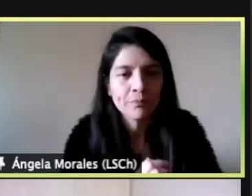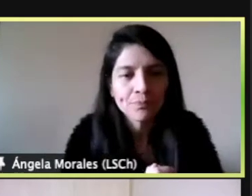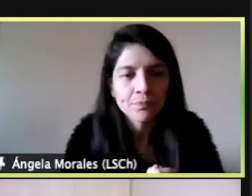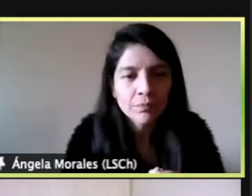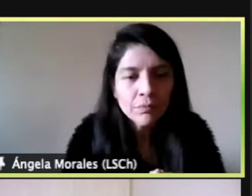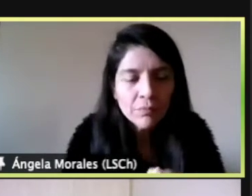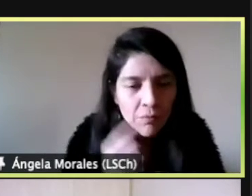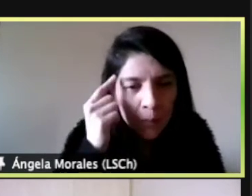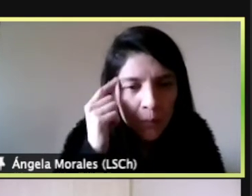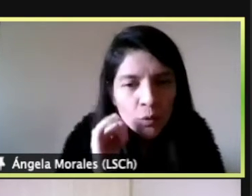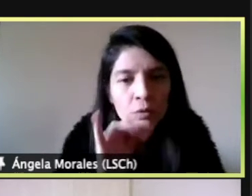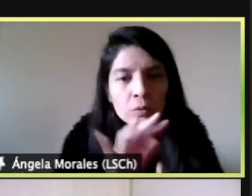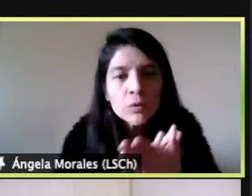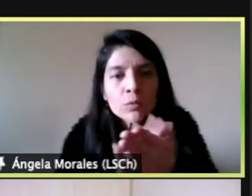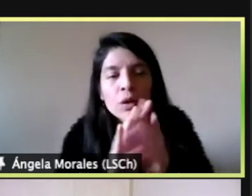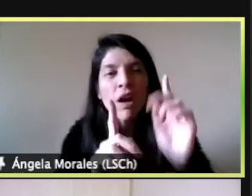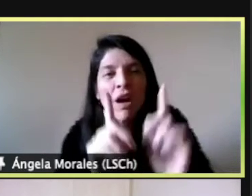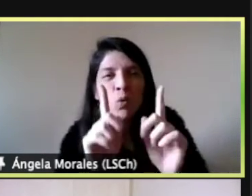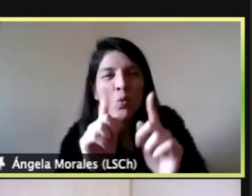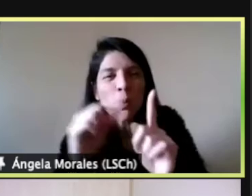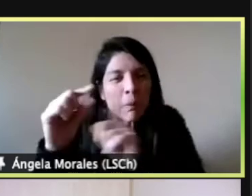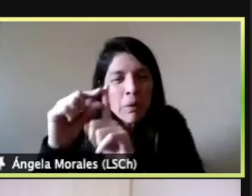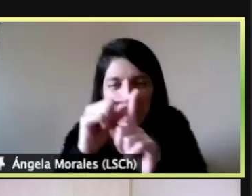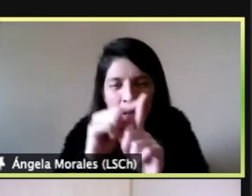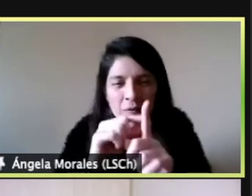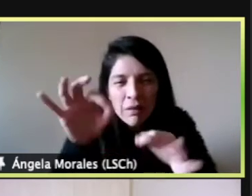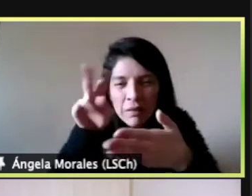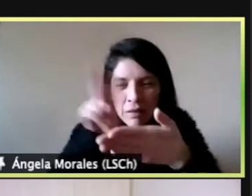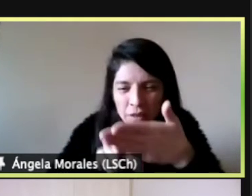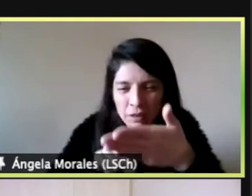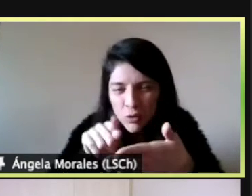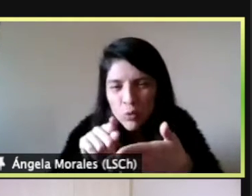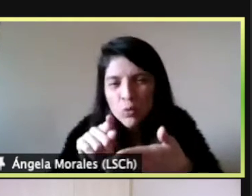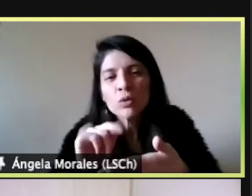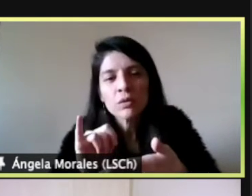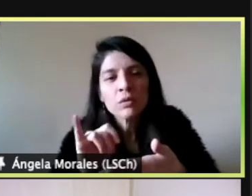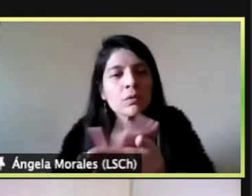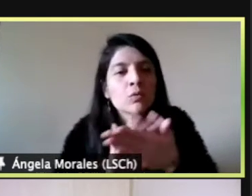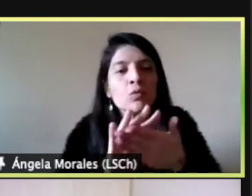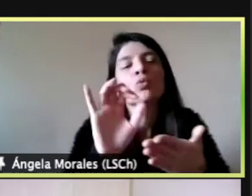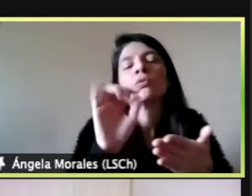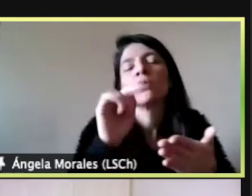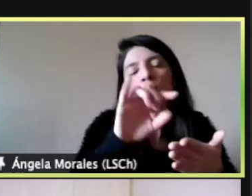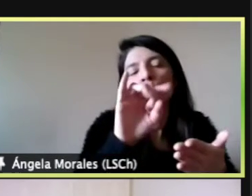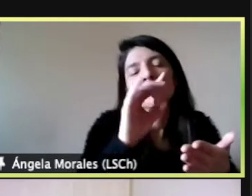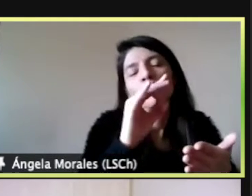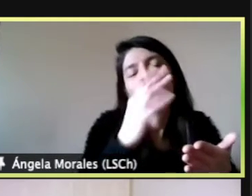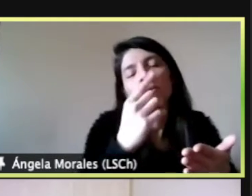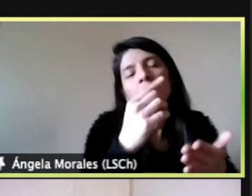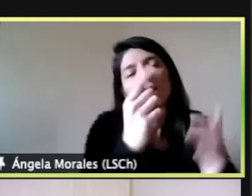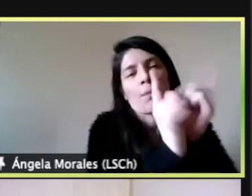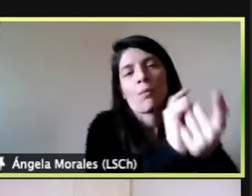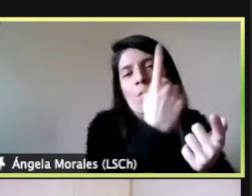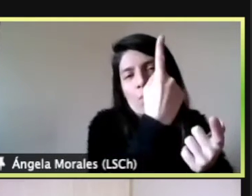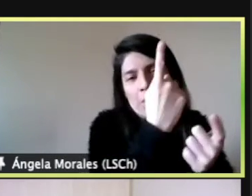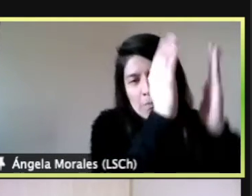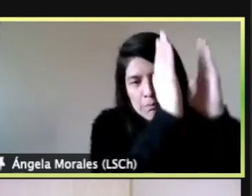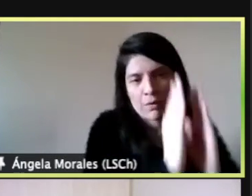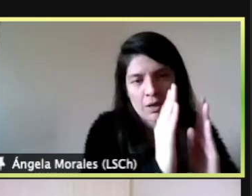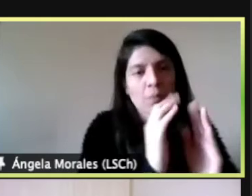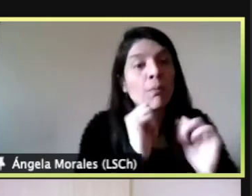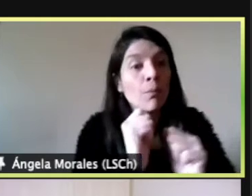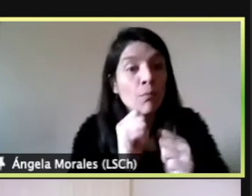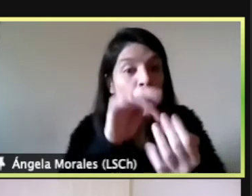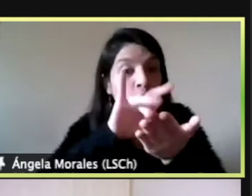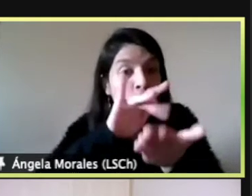puedan servir para utilizar esta información. En este caso solamente cambiamos la primera. ¿Podríamos haberlo dejado como fecha? Sí, podríamos haberlo